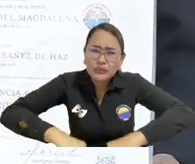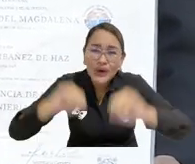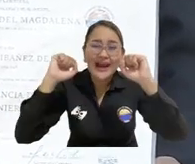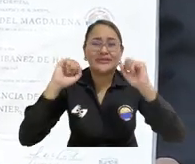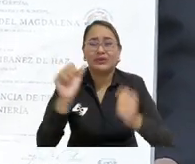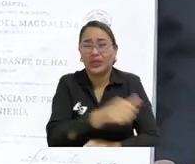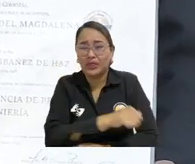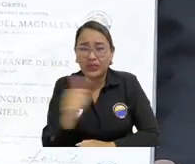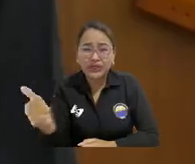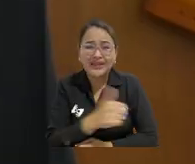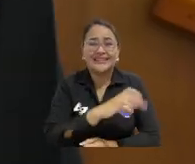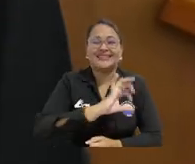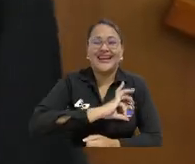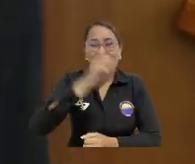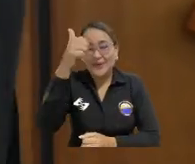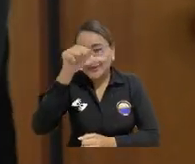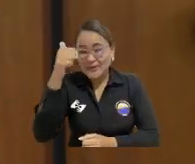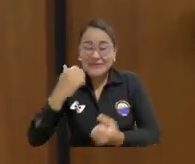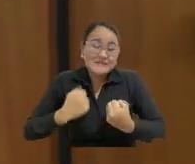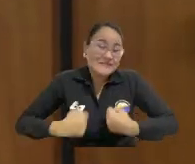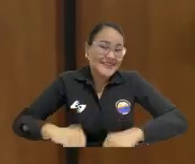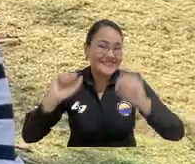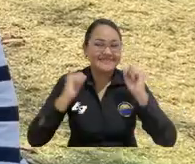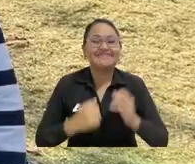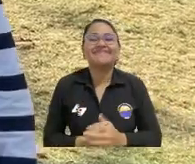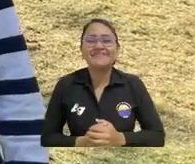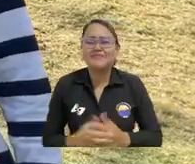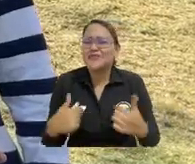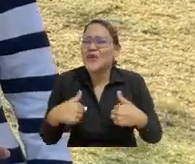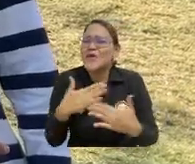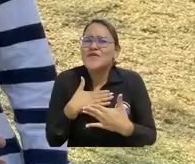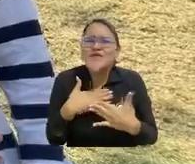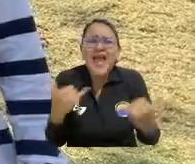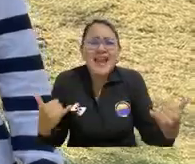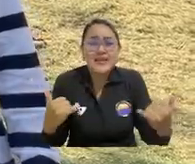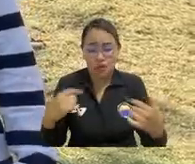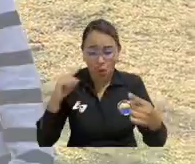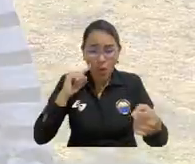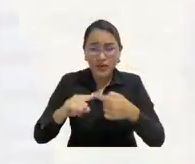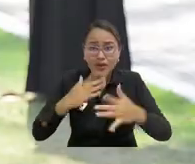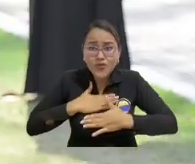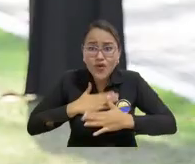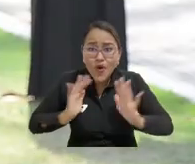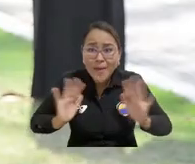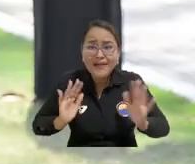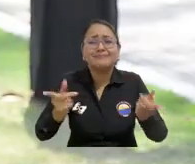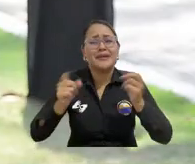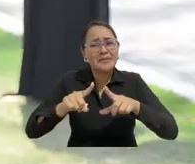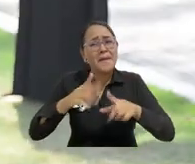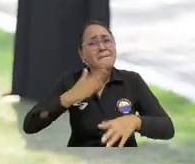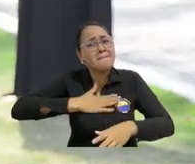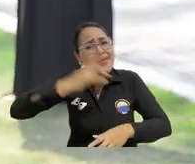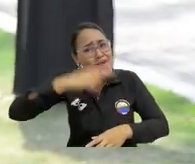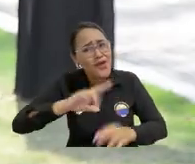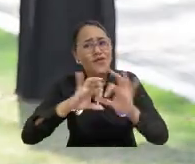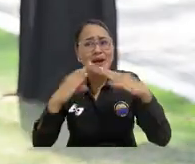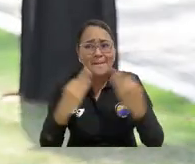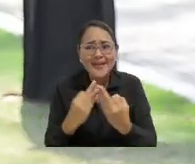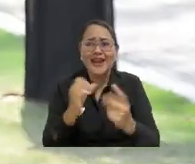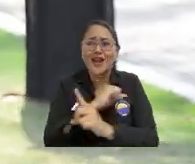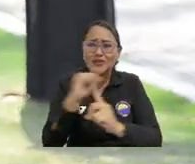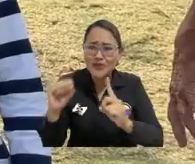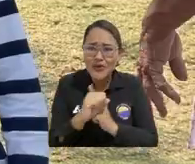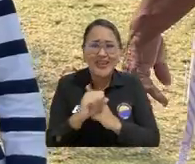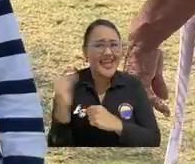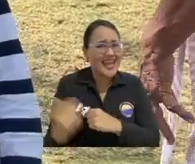trasnocho, dedicación, disciplina y pues aquí está el logro. Feliz, inmensamente feliz, porque no solo es mi logro, es el logro de mis hijos, de mi